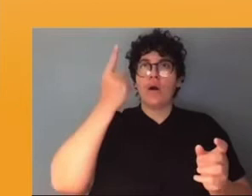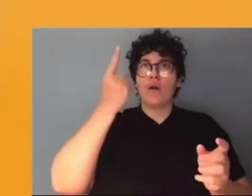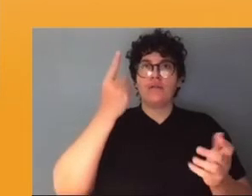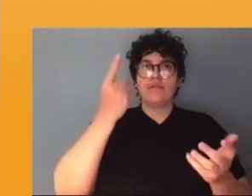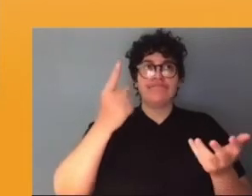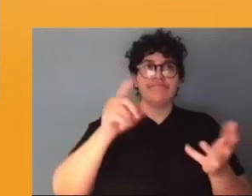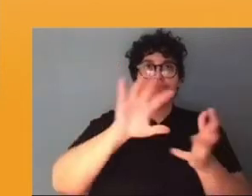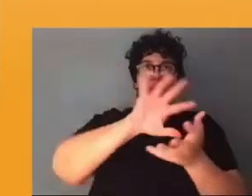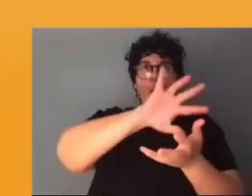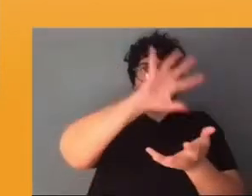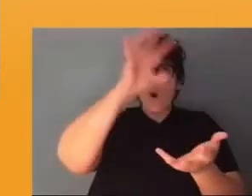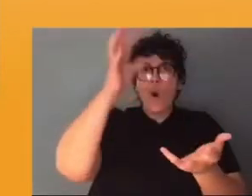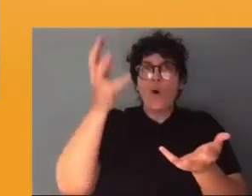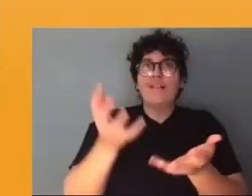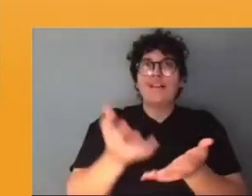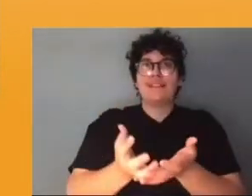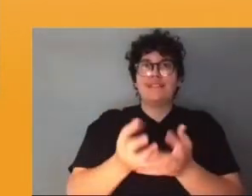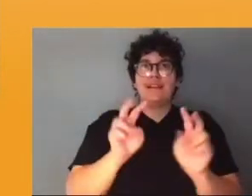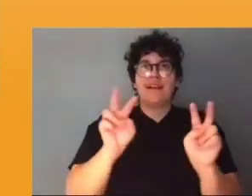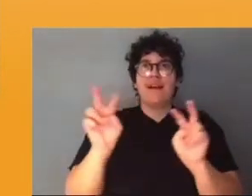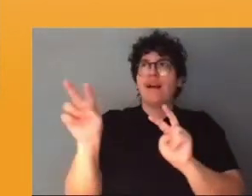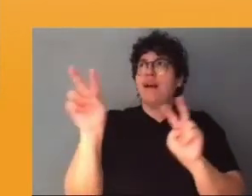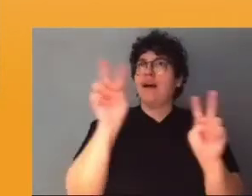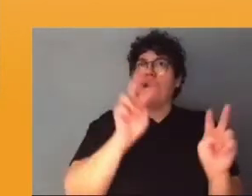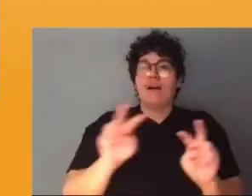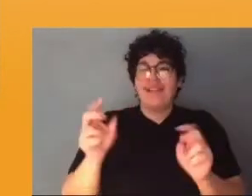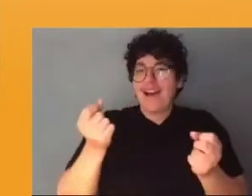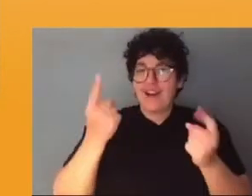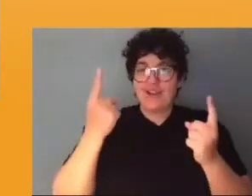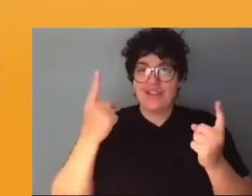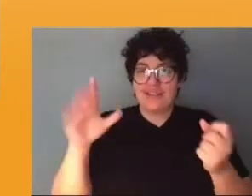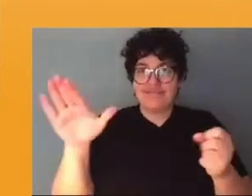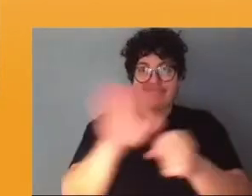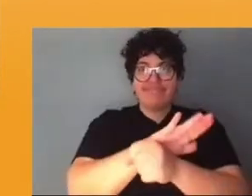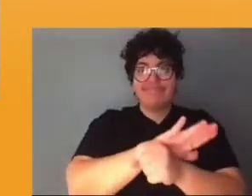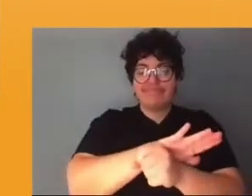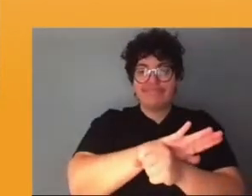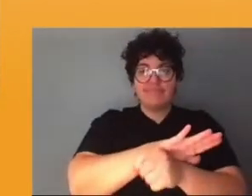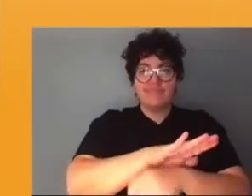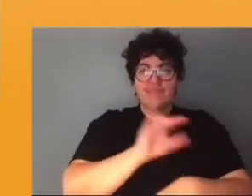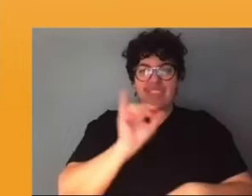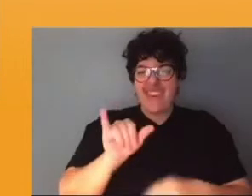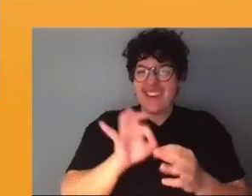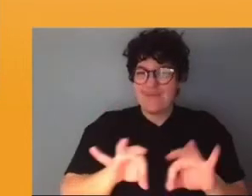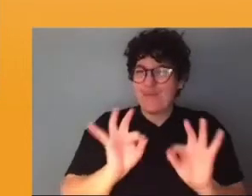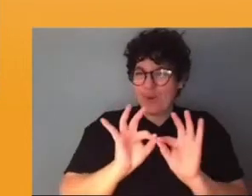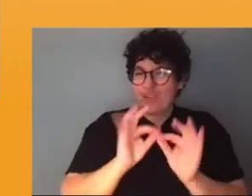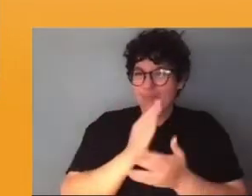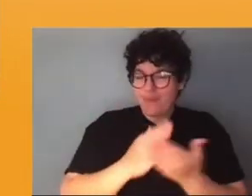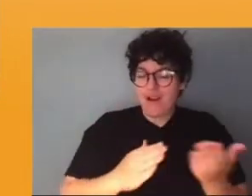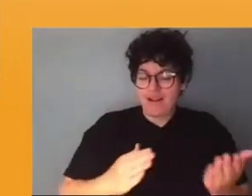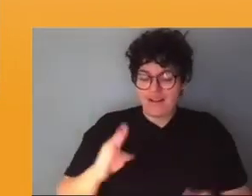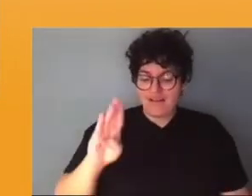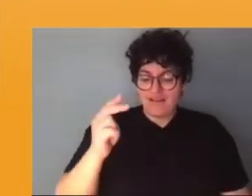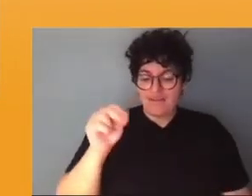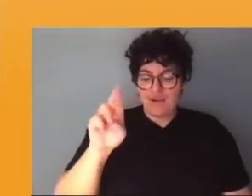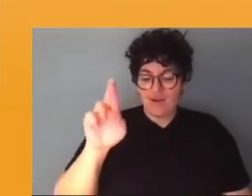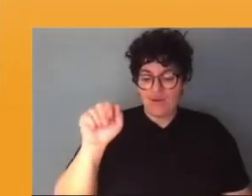de demostrar. Eso para mí es lo que es muy importante de esta danza. Y yo tengo la